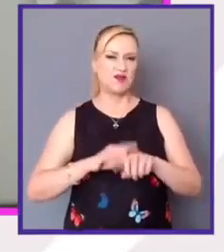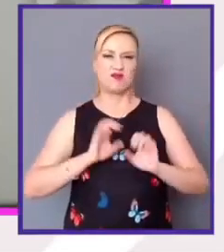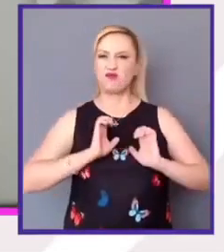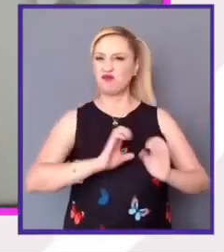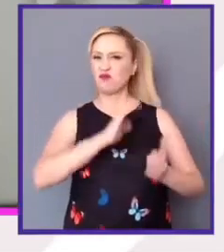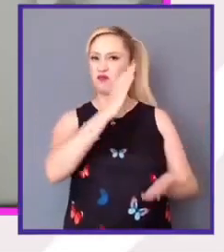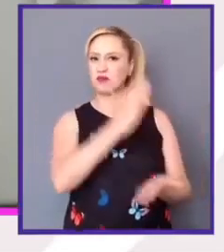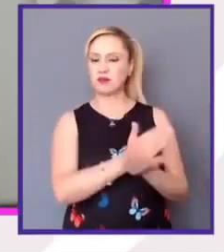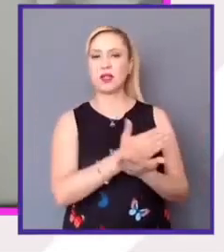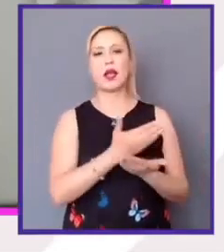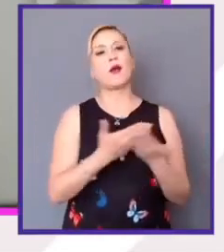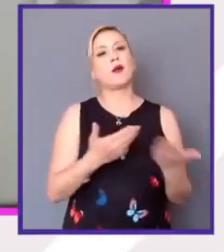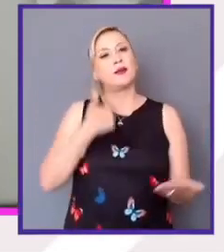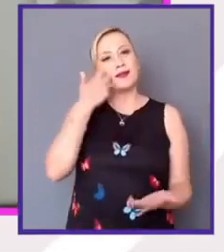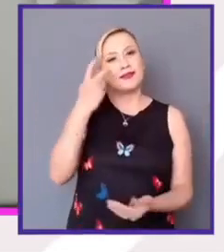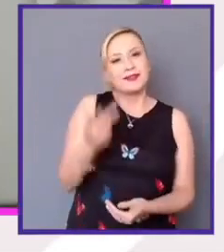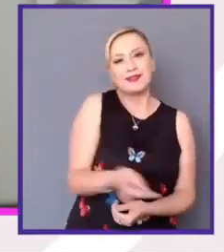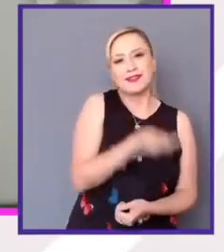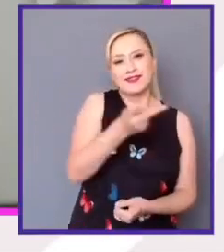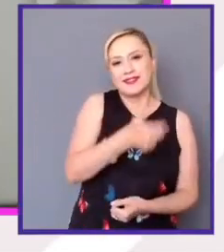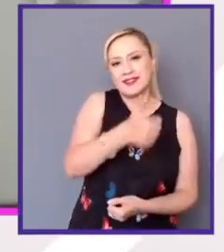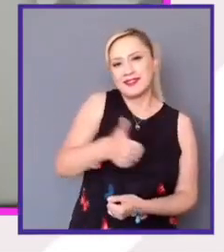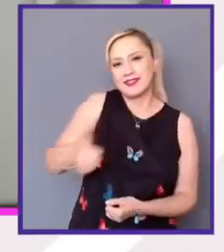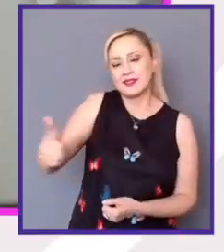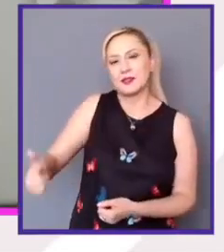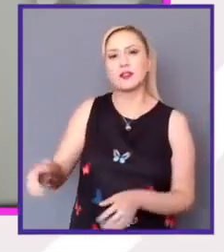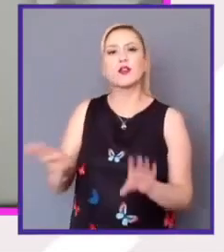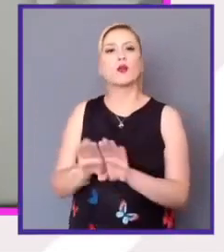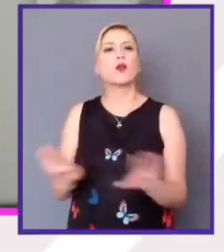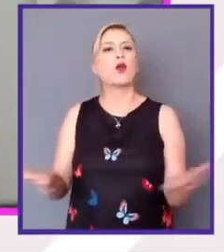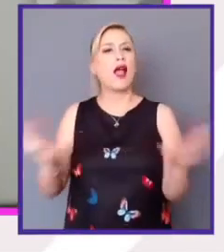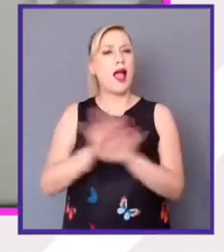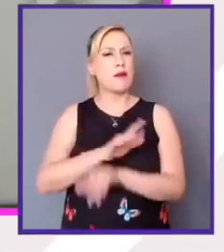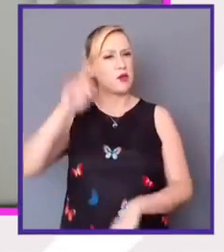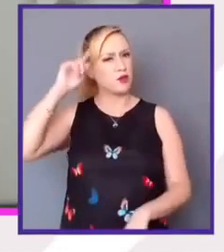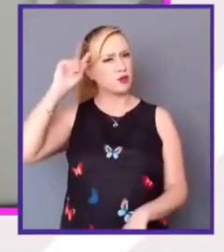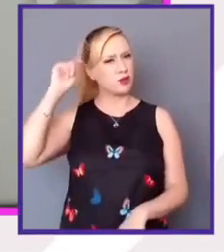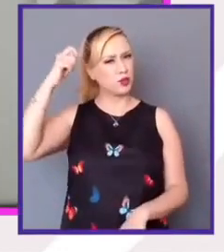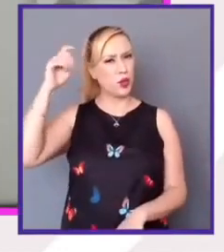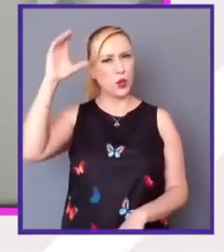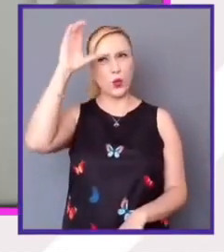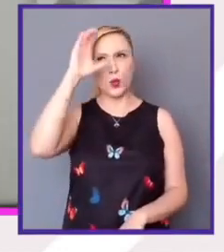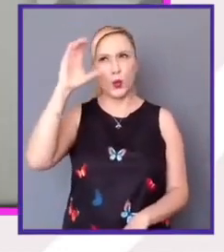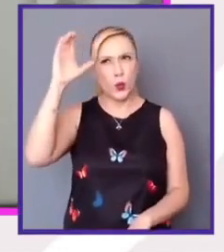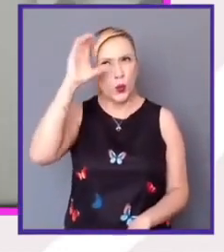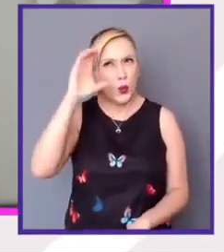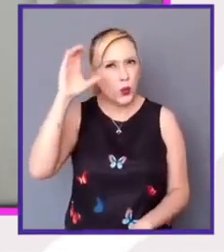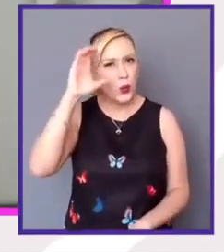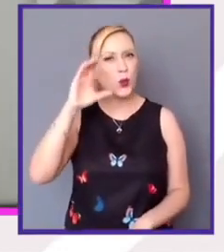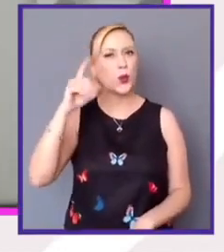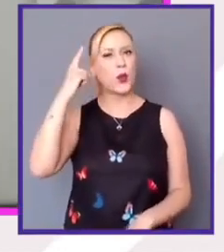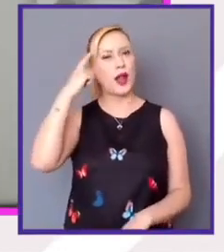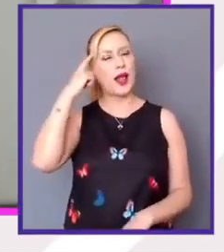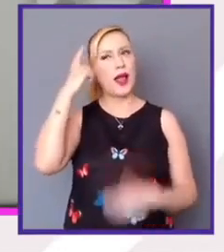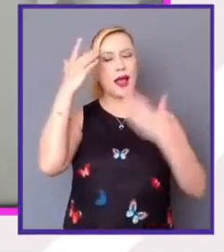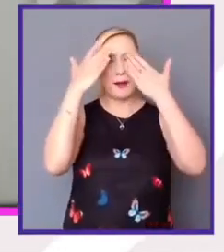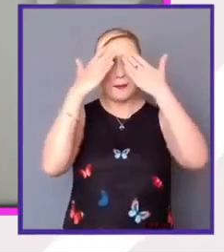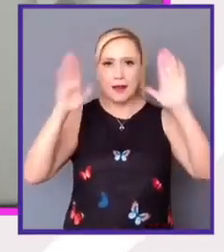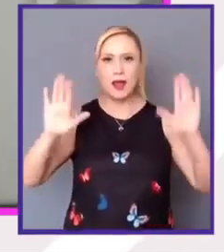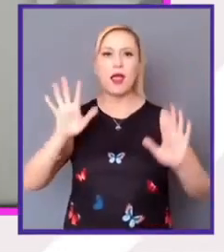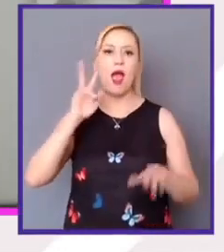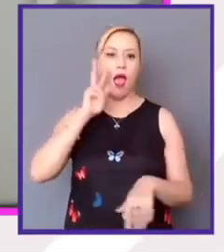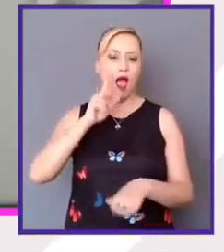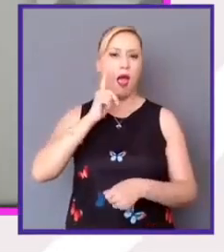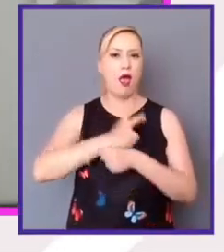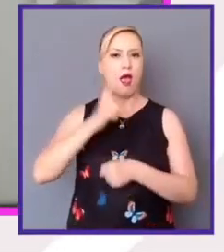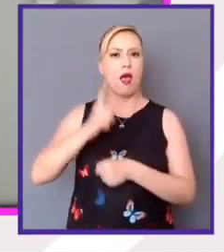preguntarles a nuestras personas invitadas sobre el tema del cambio cultural. Ya se han mencionado algunas de las acciones, identificación de la problemática